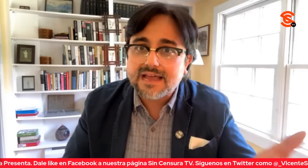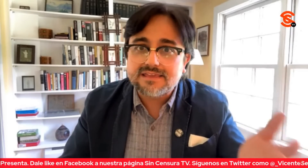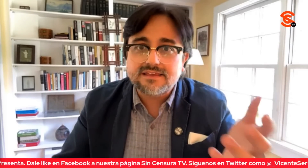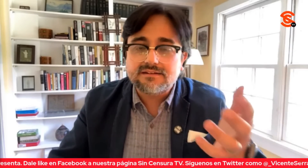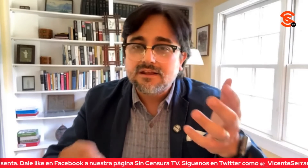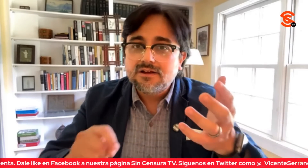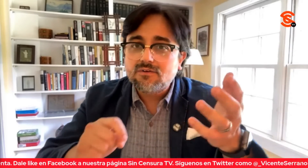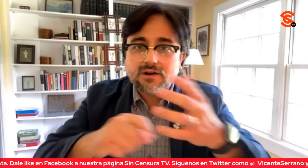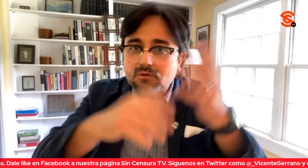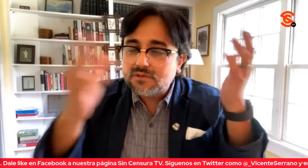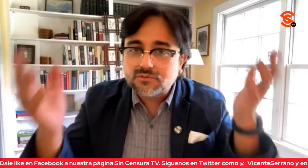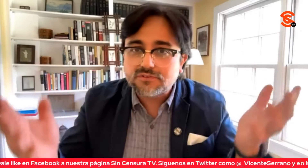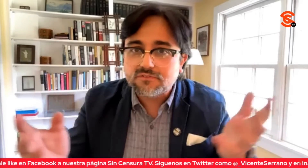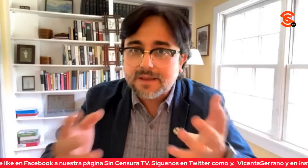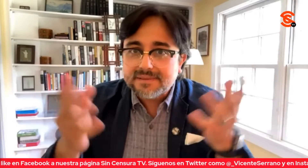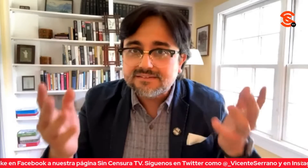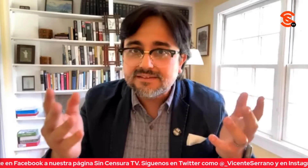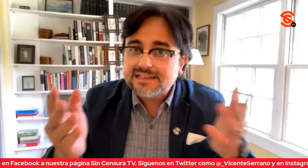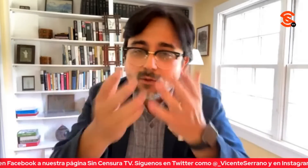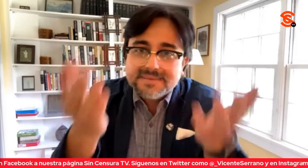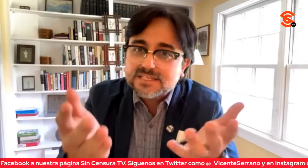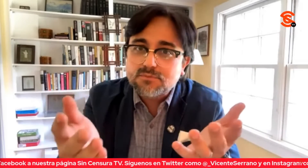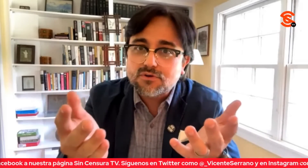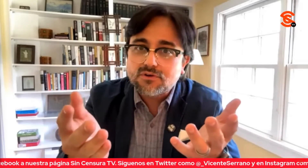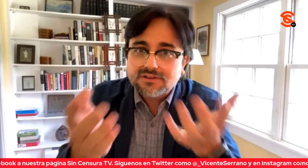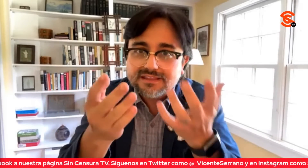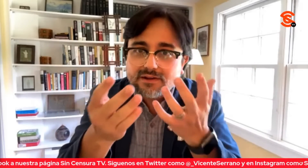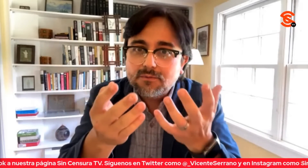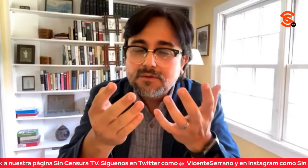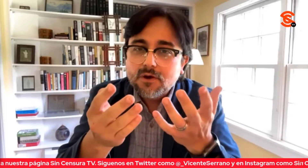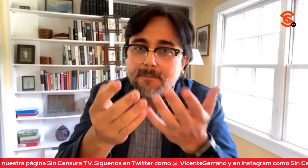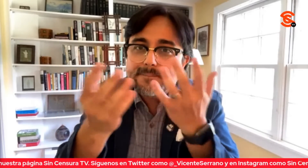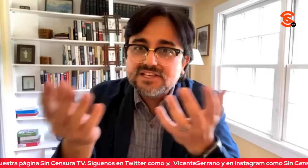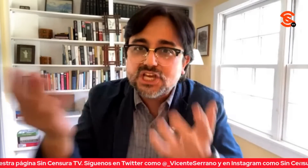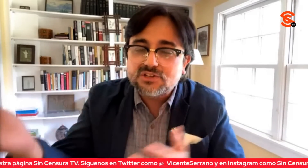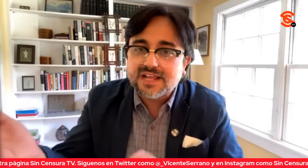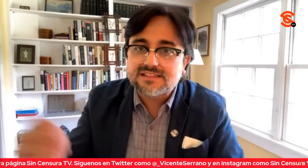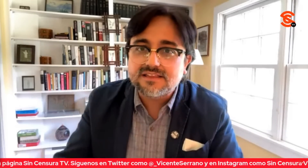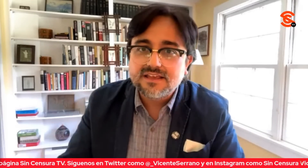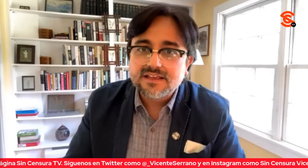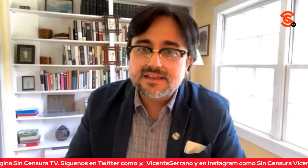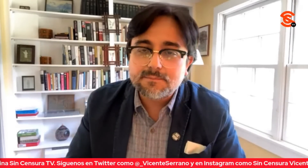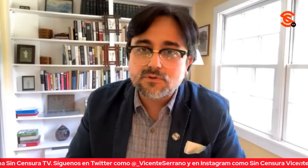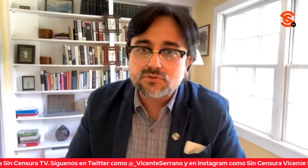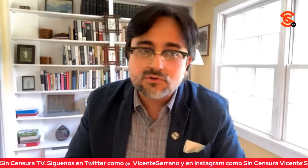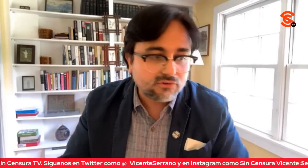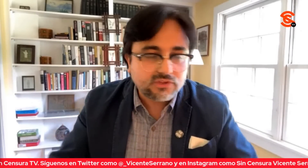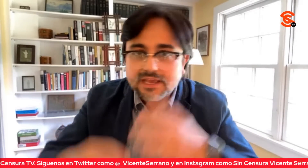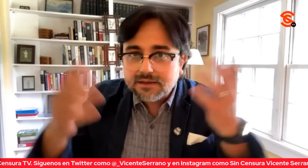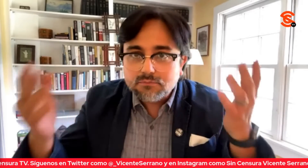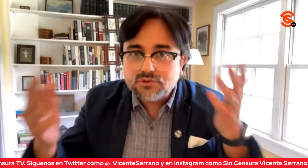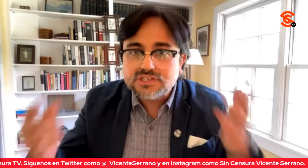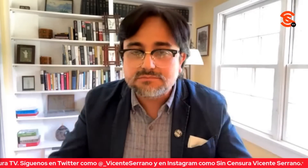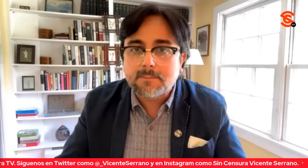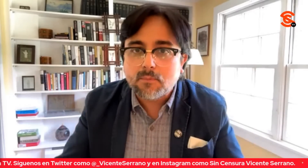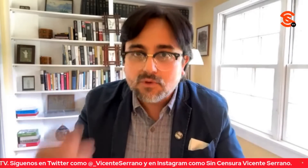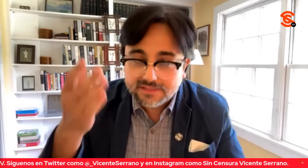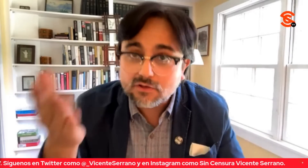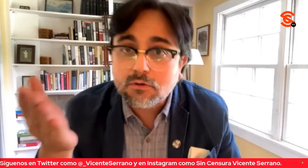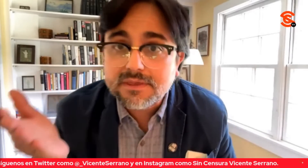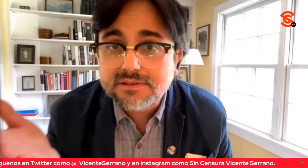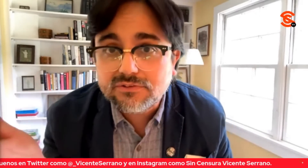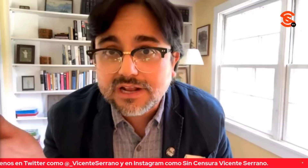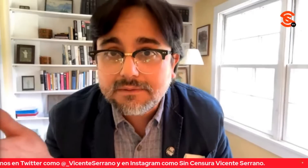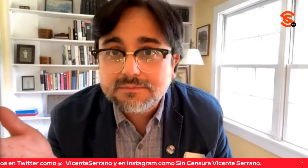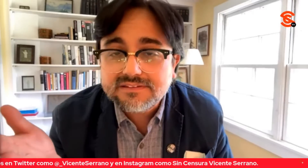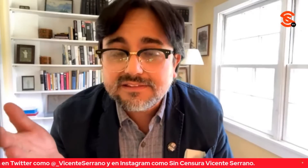Sergio Mayer o alguno de estos infames, es lo mismo, ¿no? Tener un pinche ignorante que de pronto consigue muchísima popularidad,